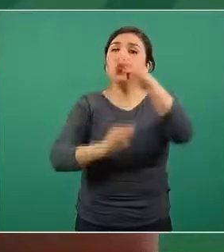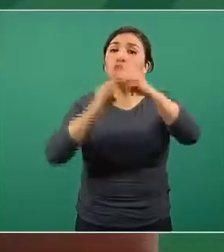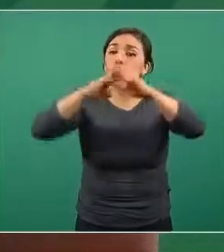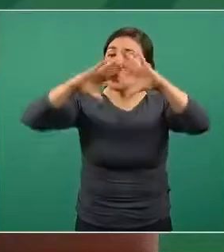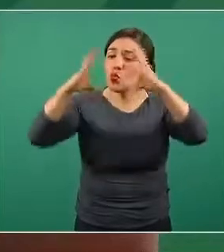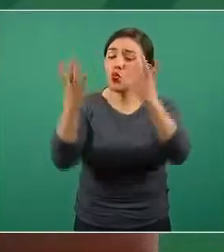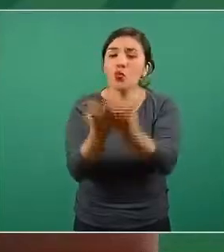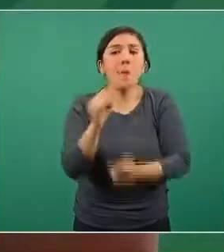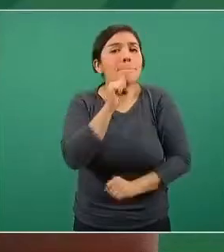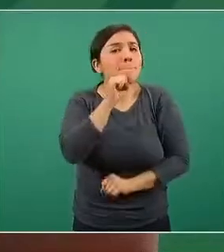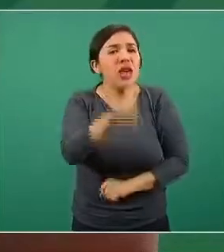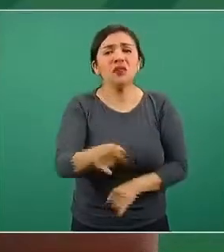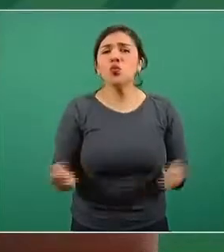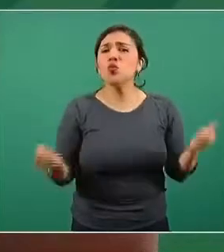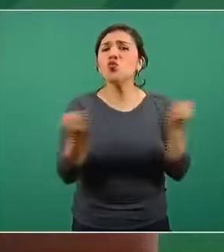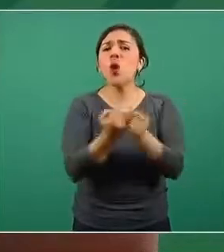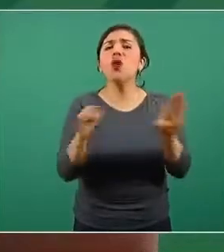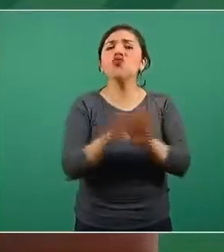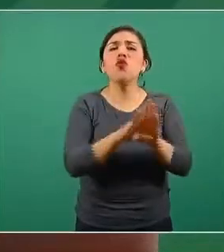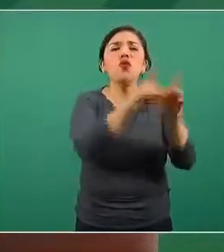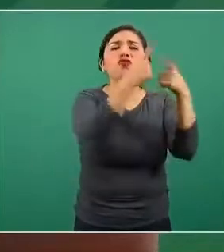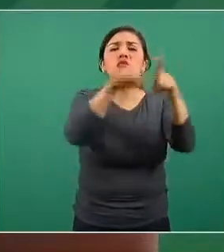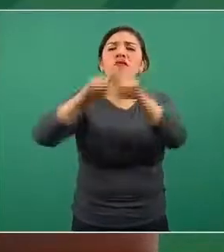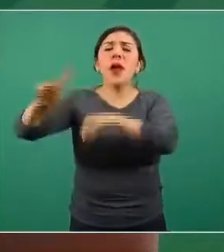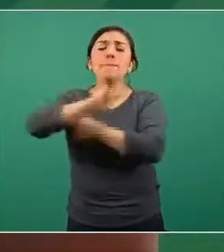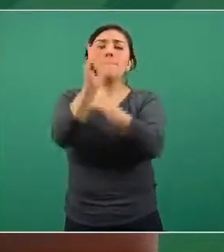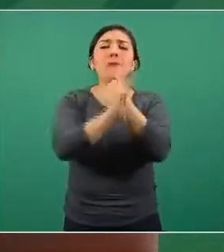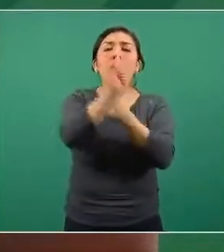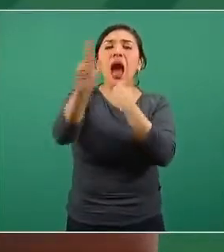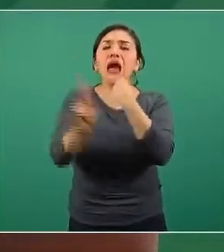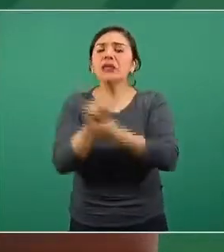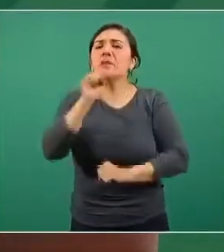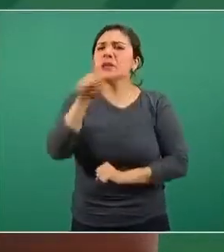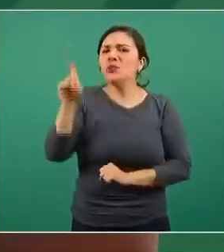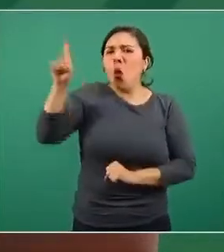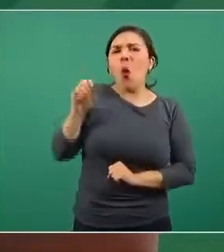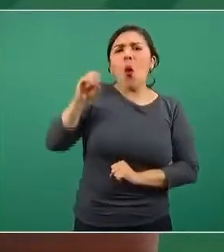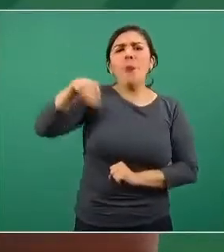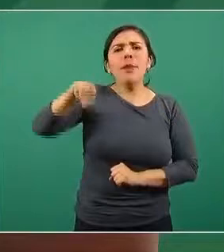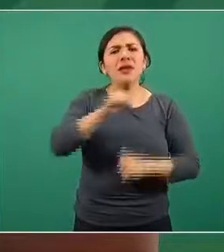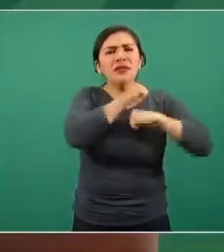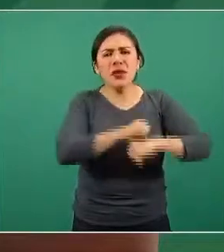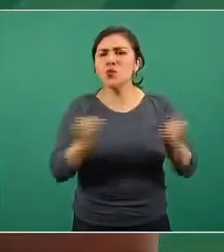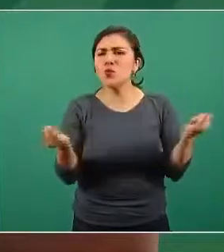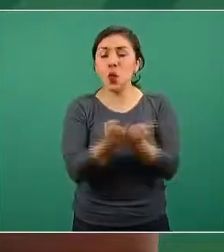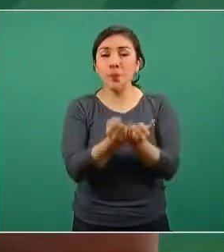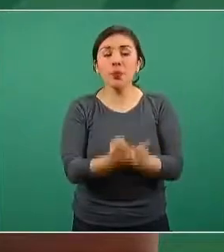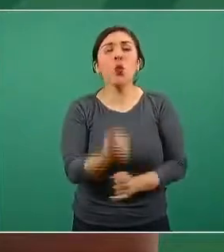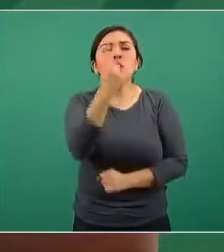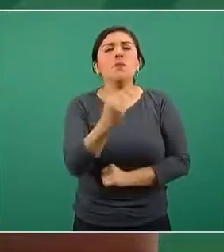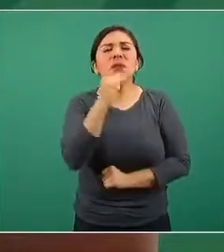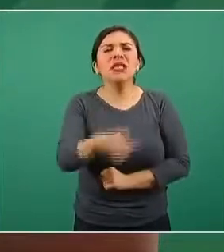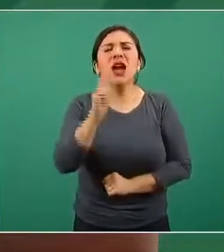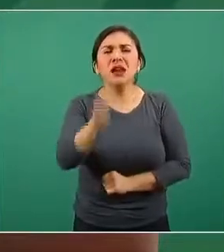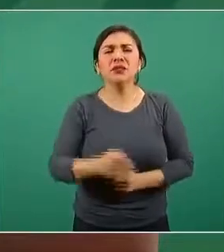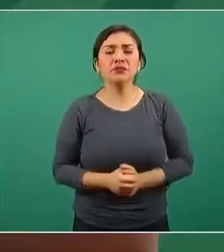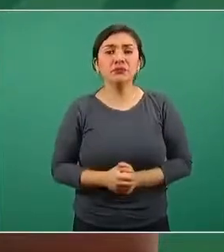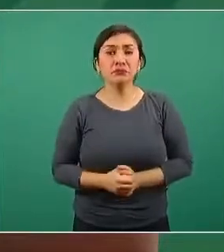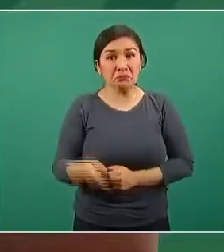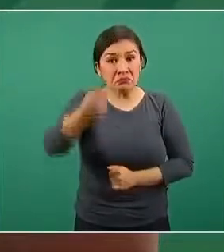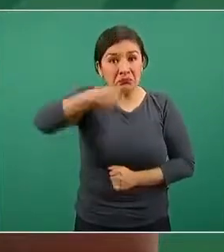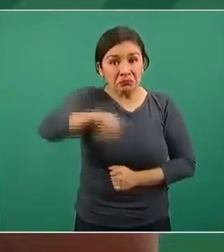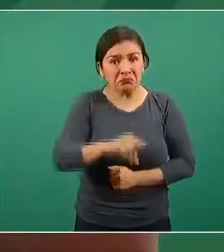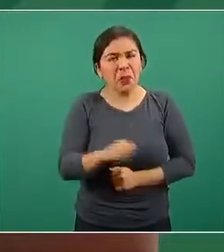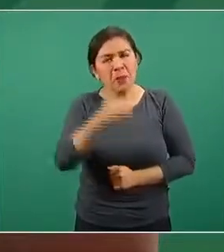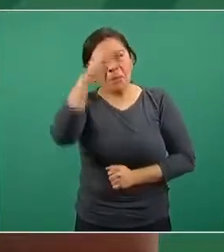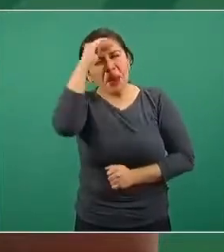y es el mismo mensaje que dan los diferentes países, la misma Organización Mundial de la Salud. Y el mensaje es: no bajemos la